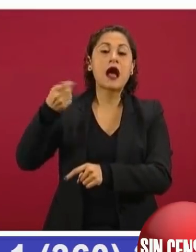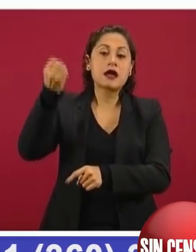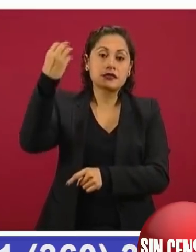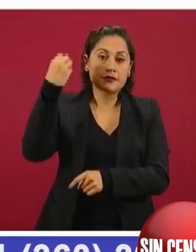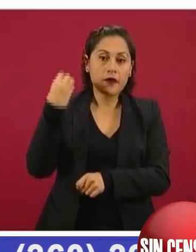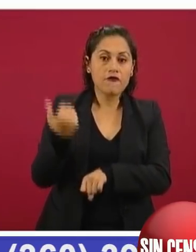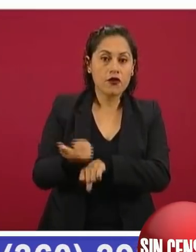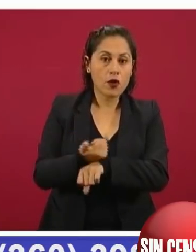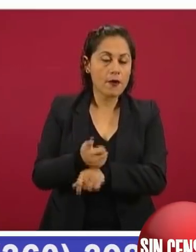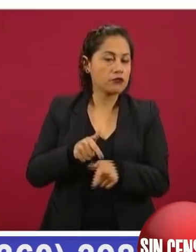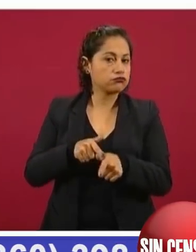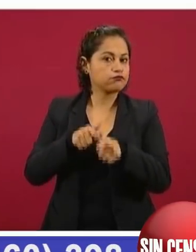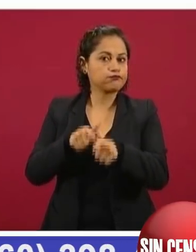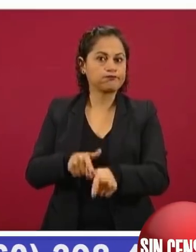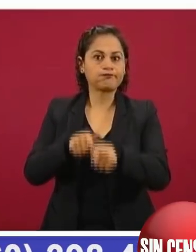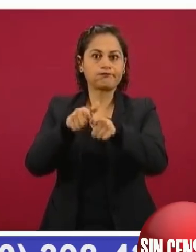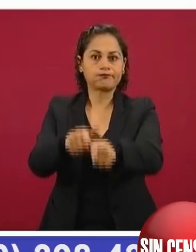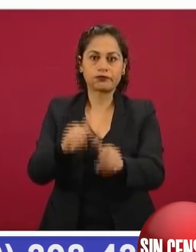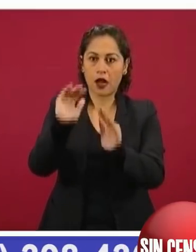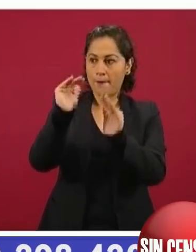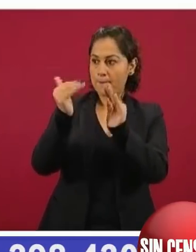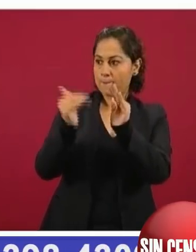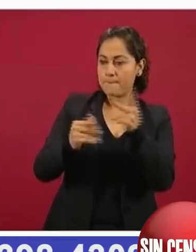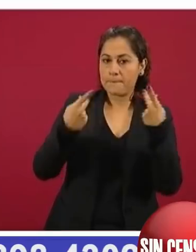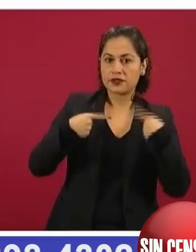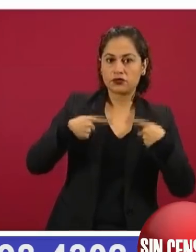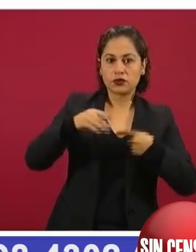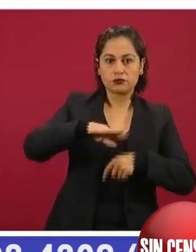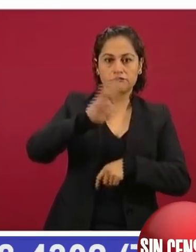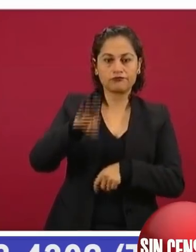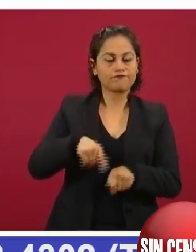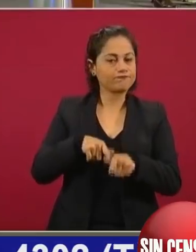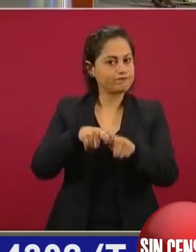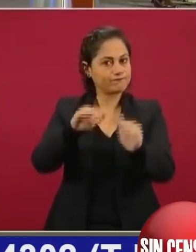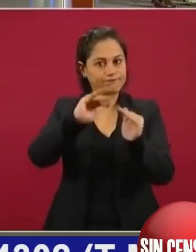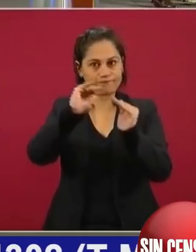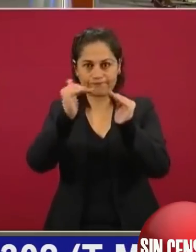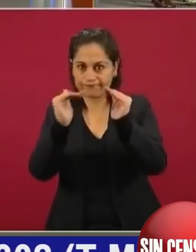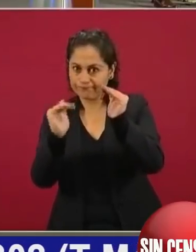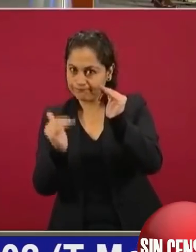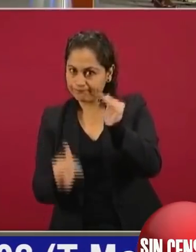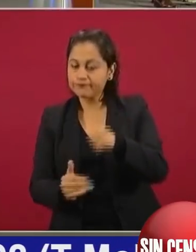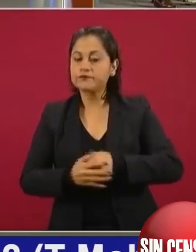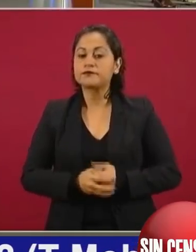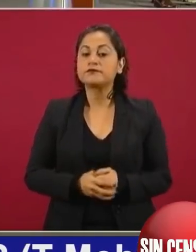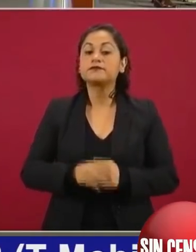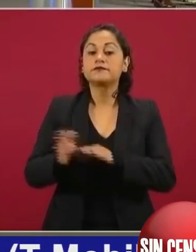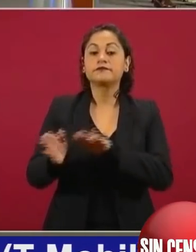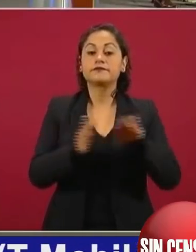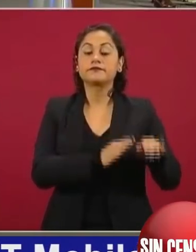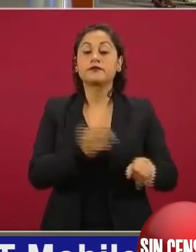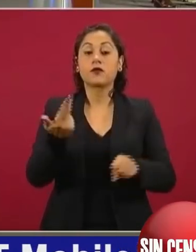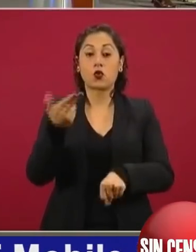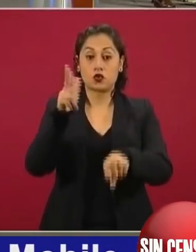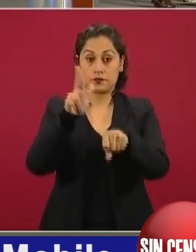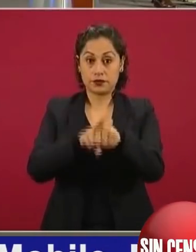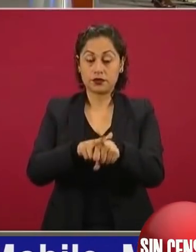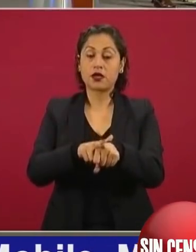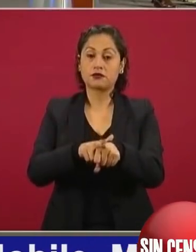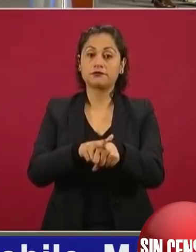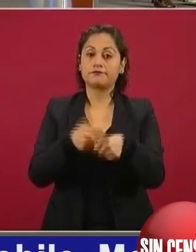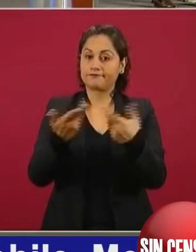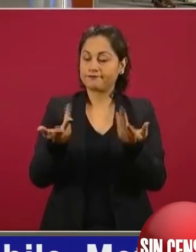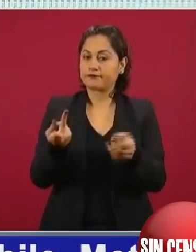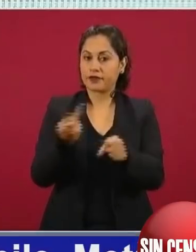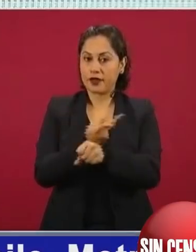la mortalidad desciende de manera continua. La siguiente, y la hospitalización también se estancó, estamos hablando